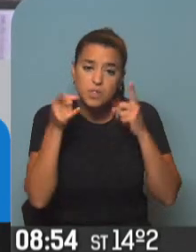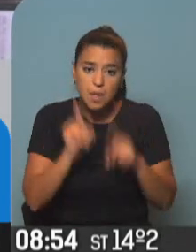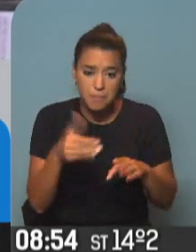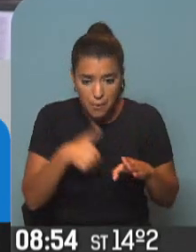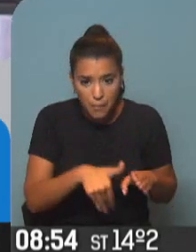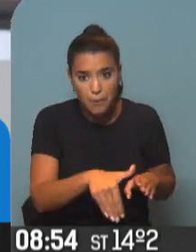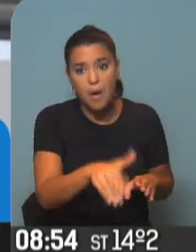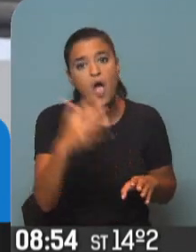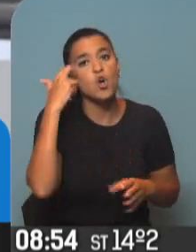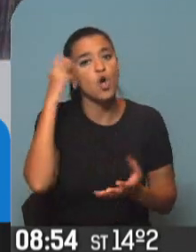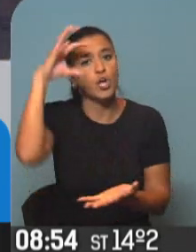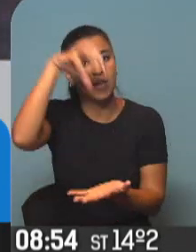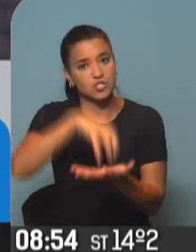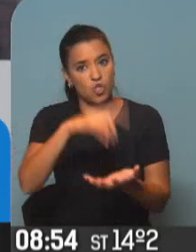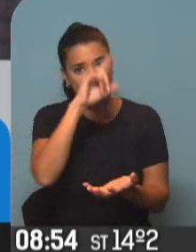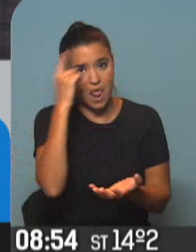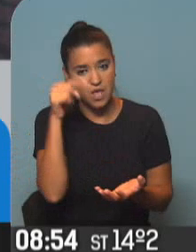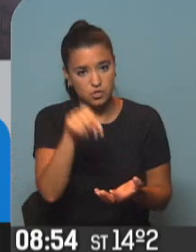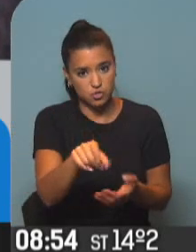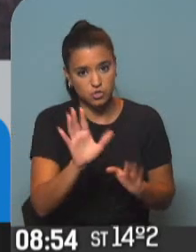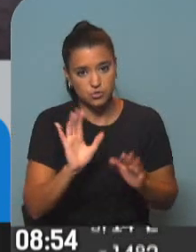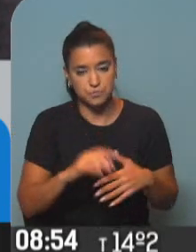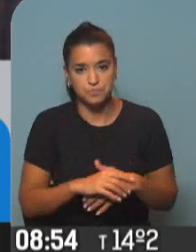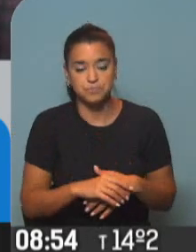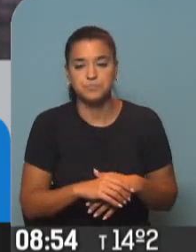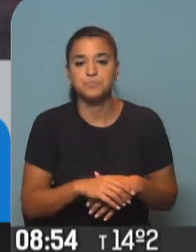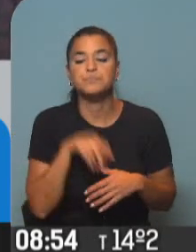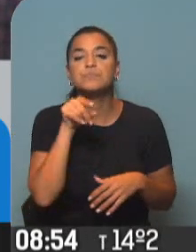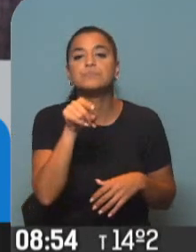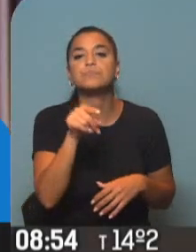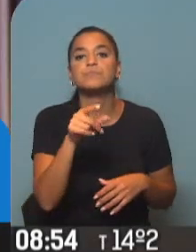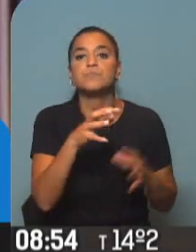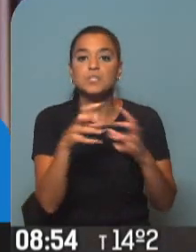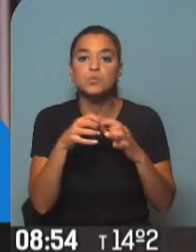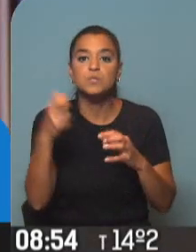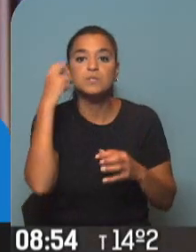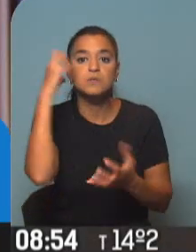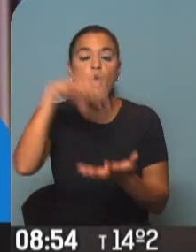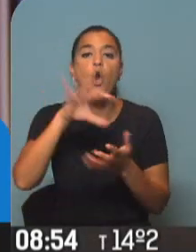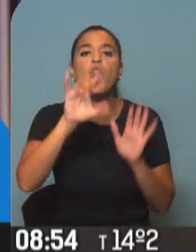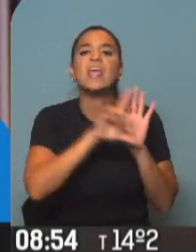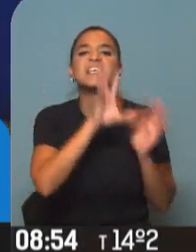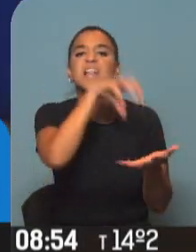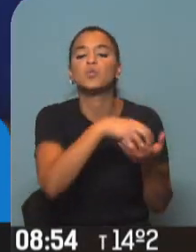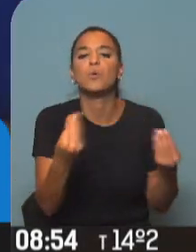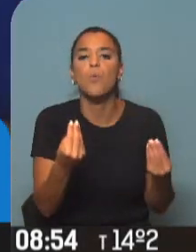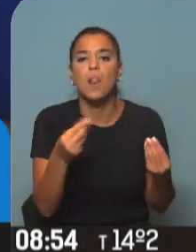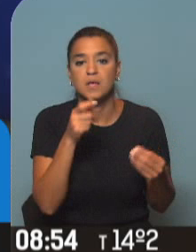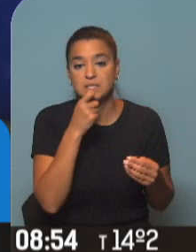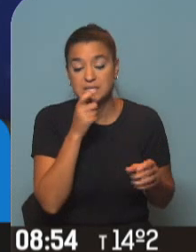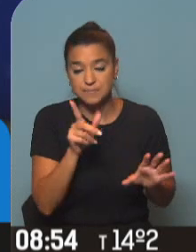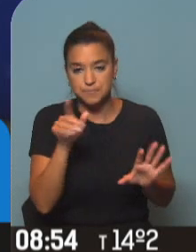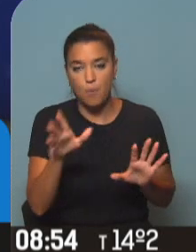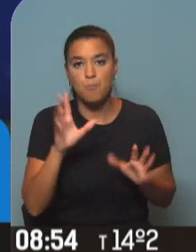que dar en el congreso de la nación si así se determina que eso lo tiene que discutir el congreso o la legislatura de la provincia que vamos a ir más en el caso a ver